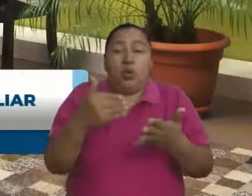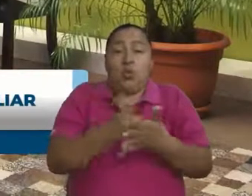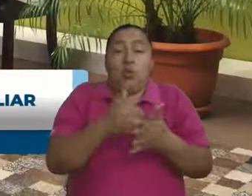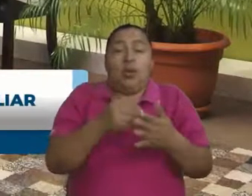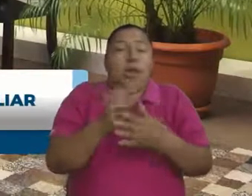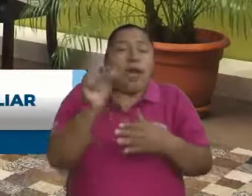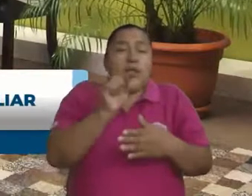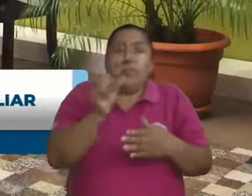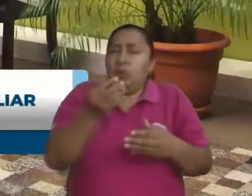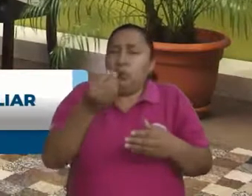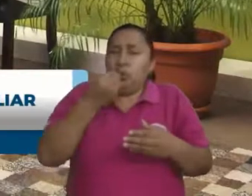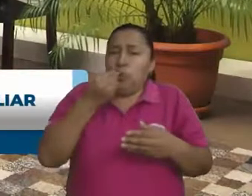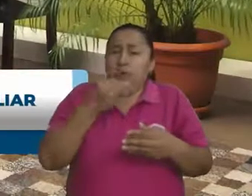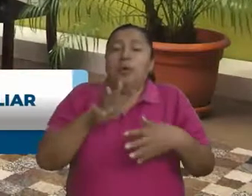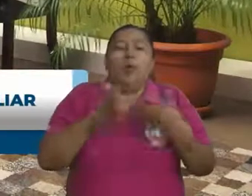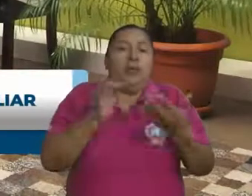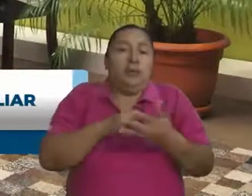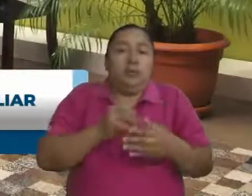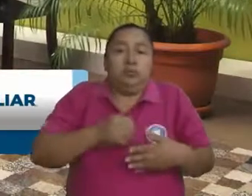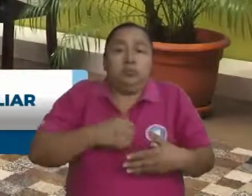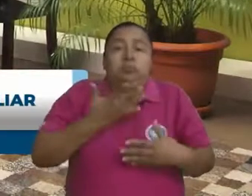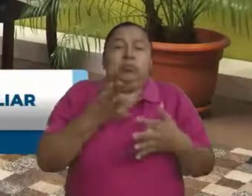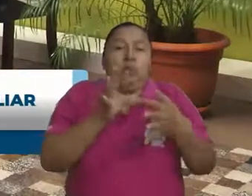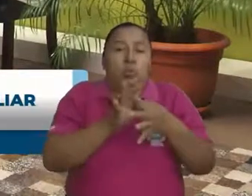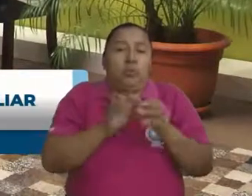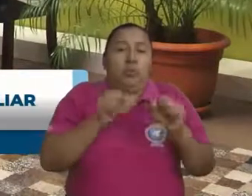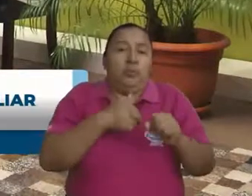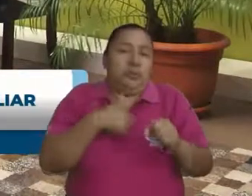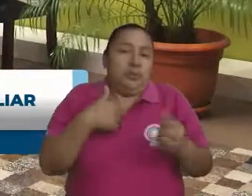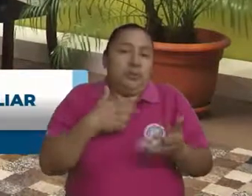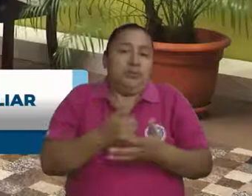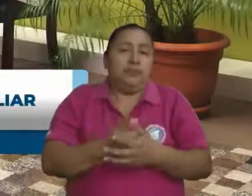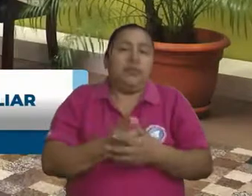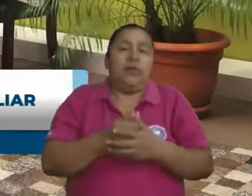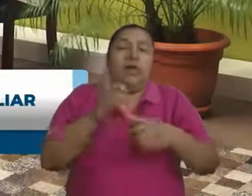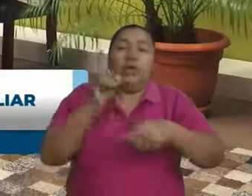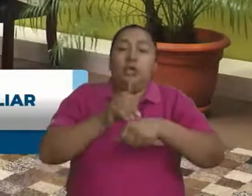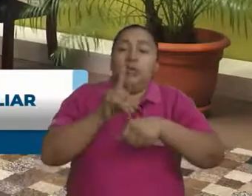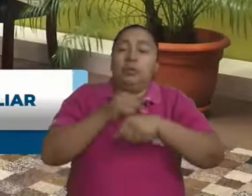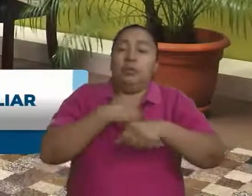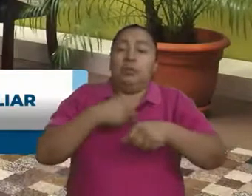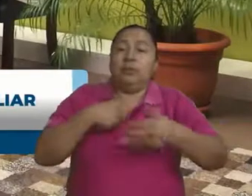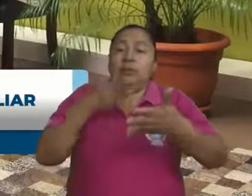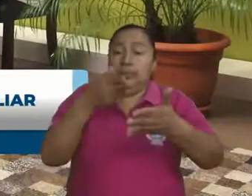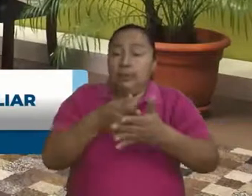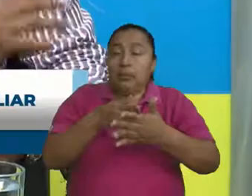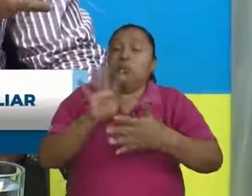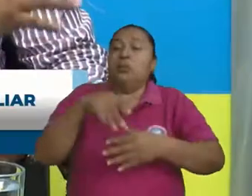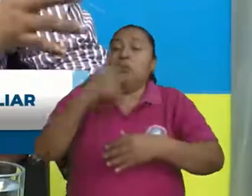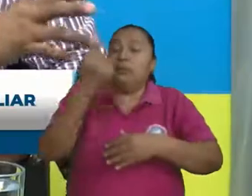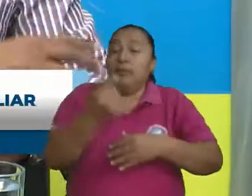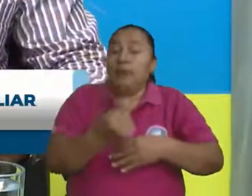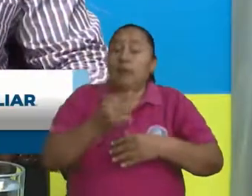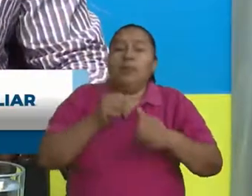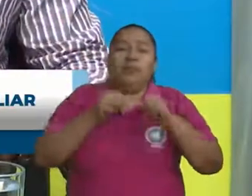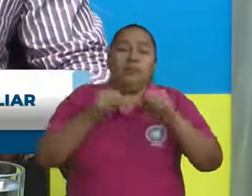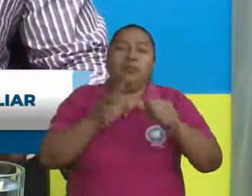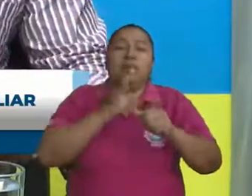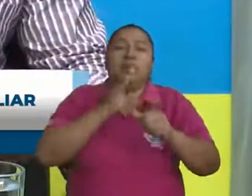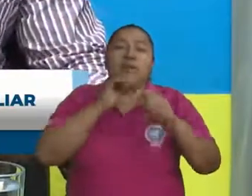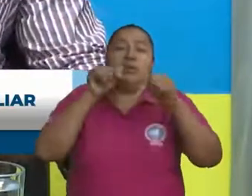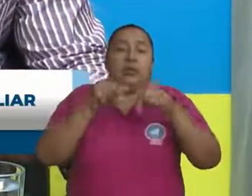que también vomitemos un poco de bilis. Ah, ya, interesante. Sí. Doctor, vamos a hacer una pausa. Cuando regresemos vamos a seguir hablando más de